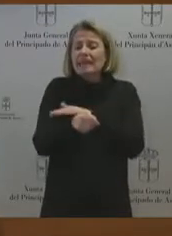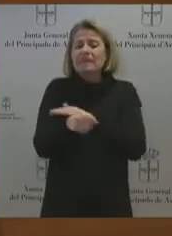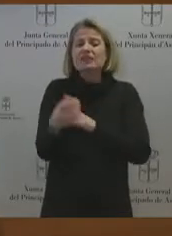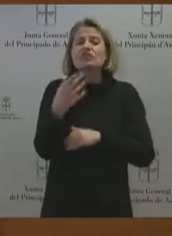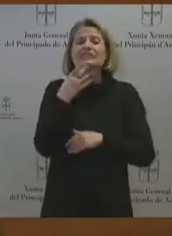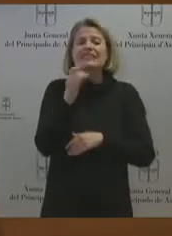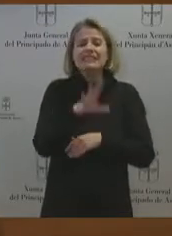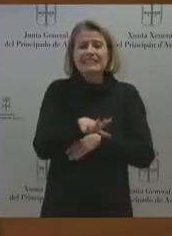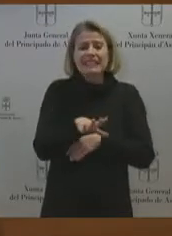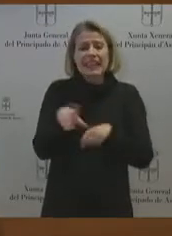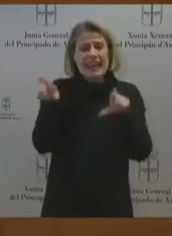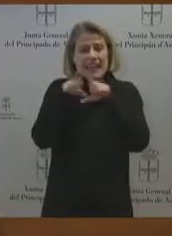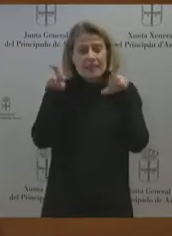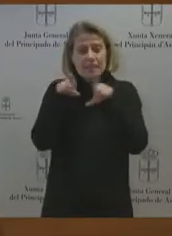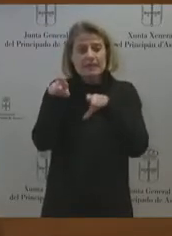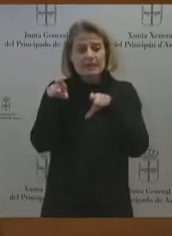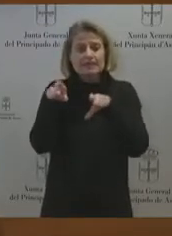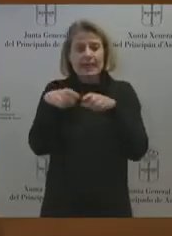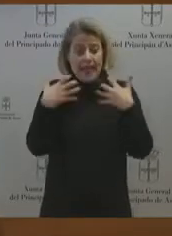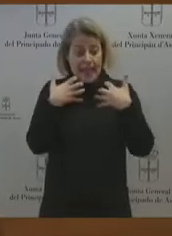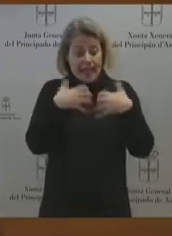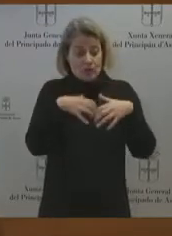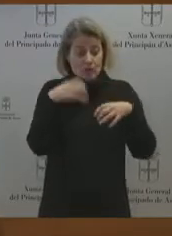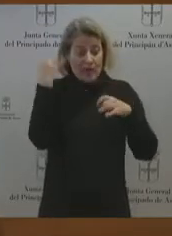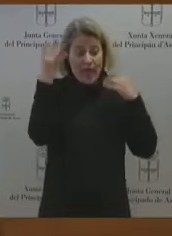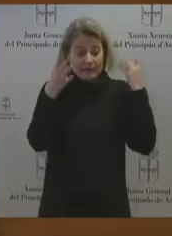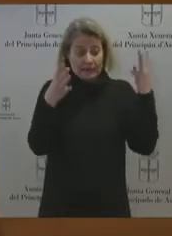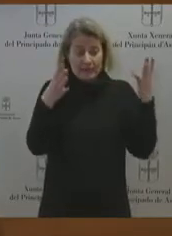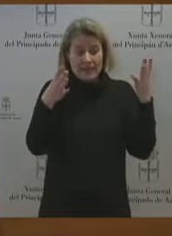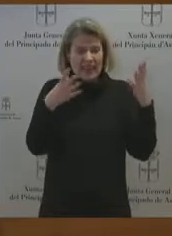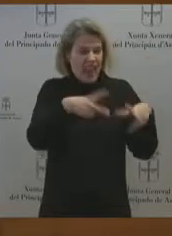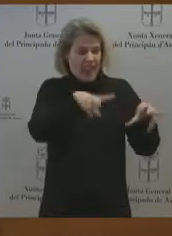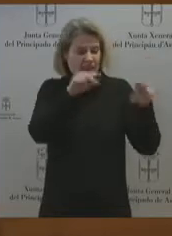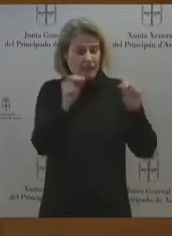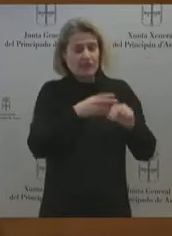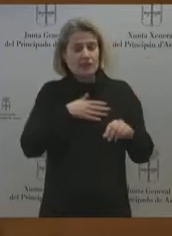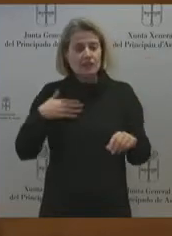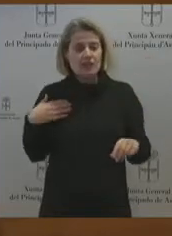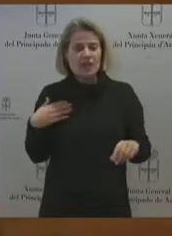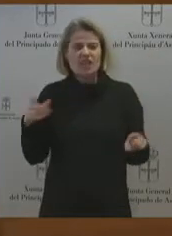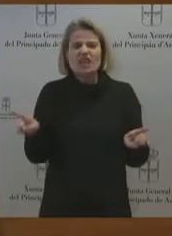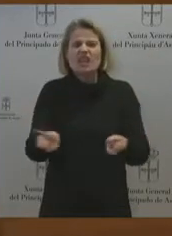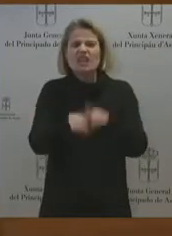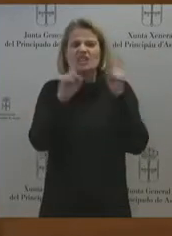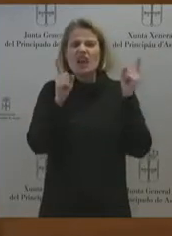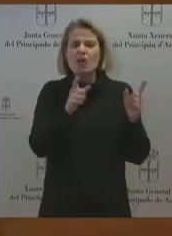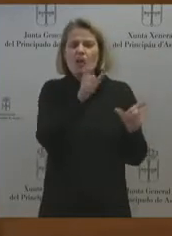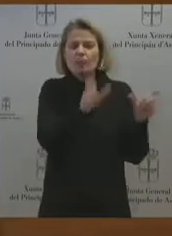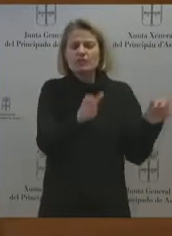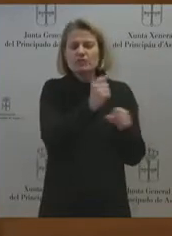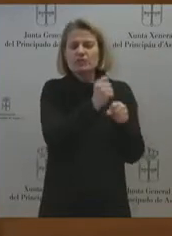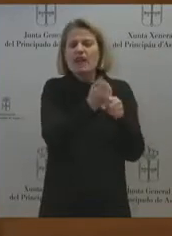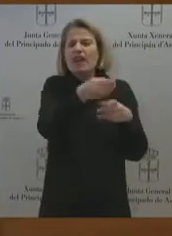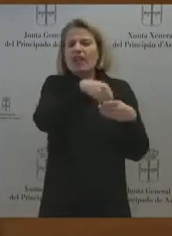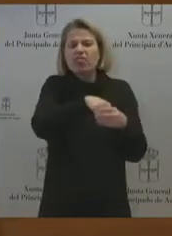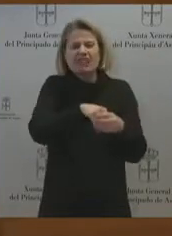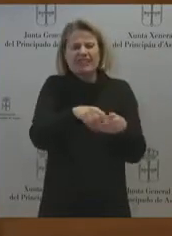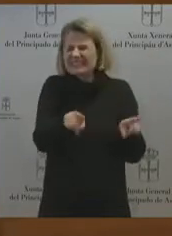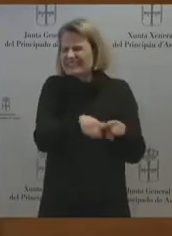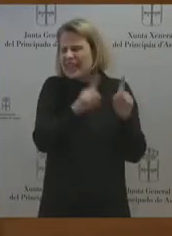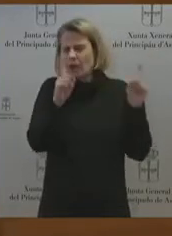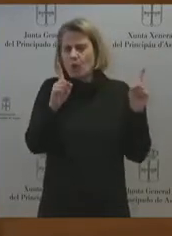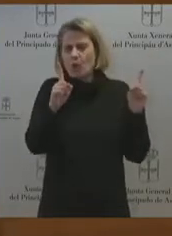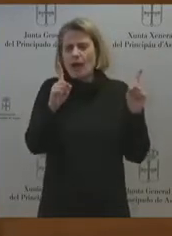todo, que no pretenden tener en cuenta a la plantilla, a los trabajadores y trabajadoras. Solo la SEPI es el único camino.